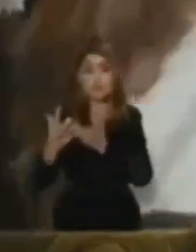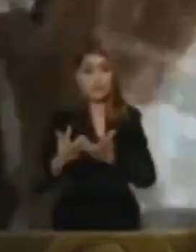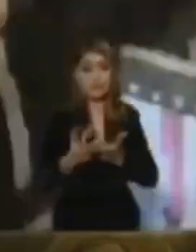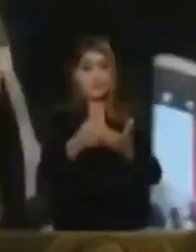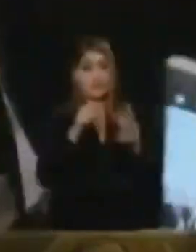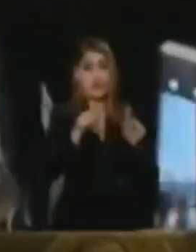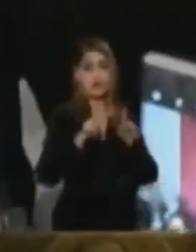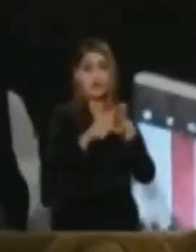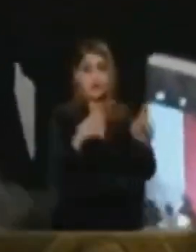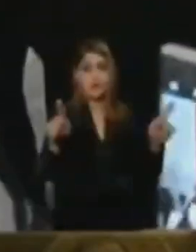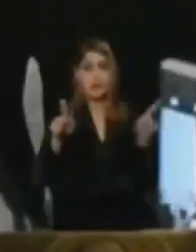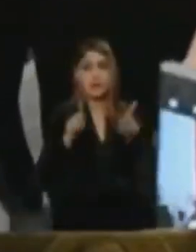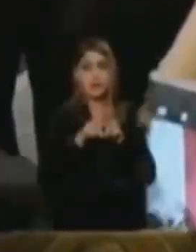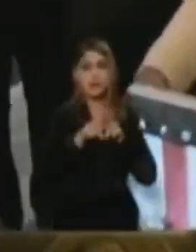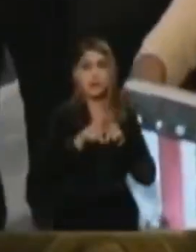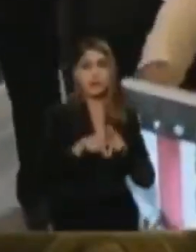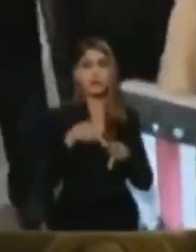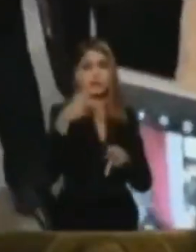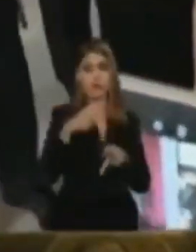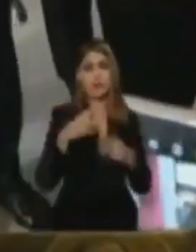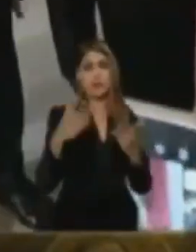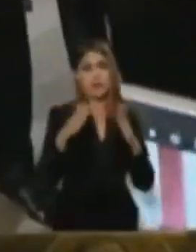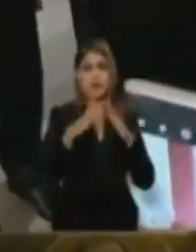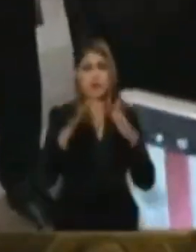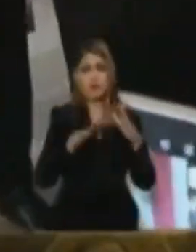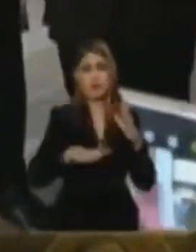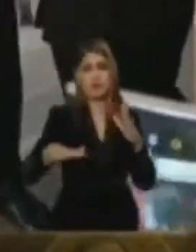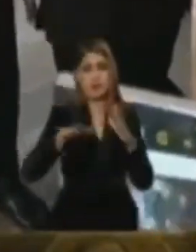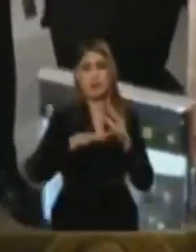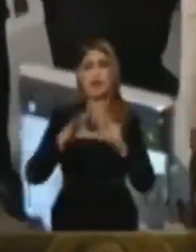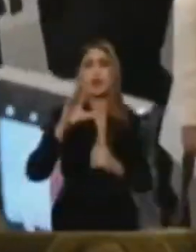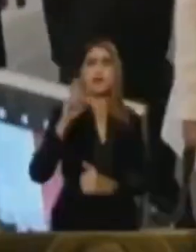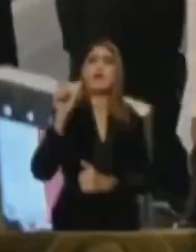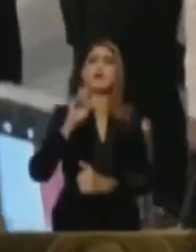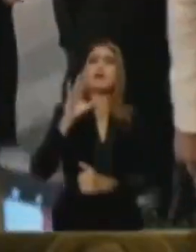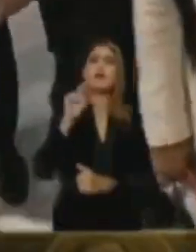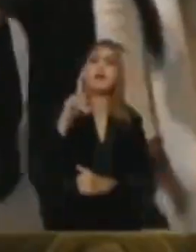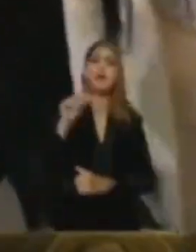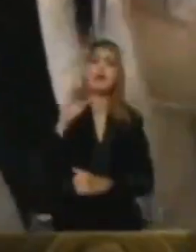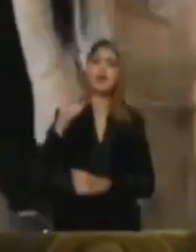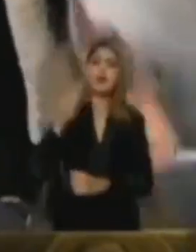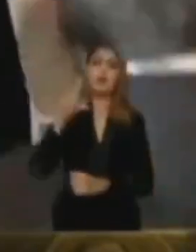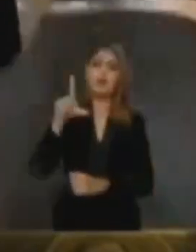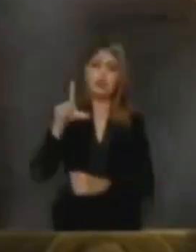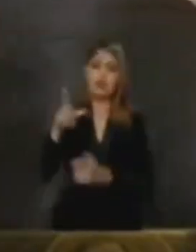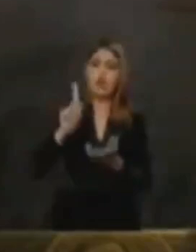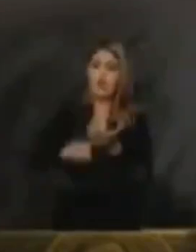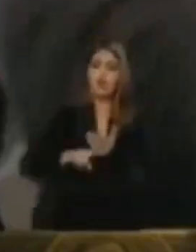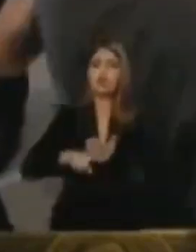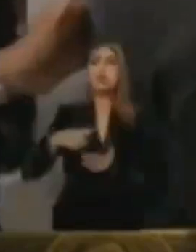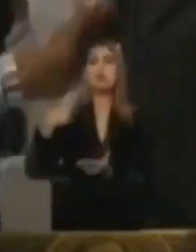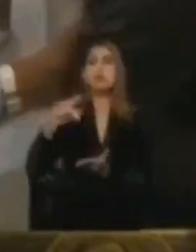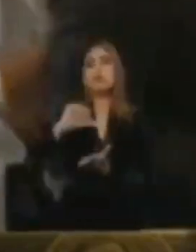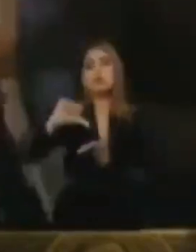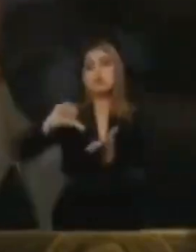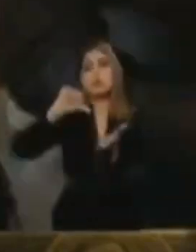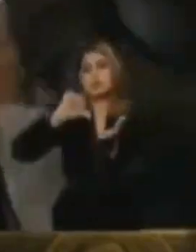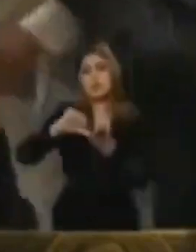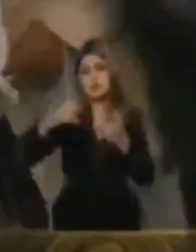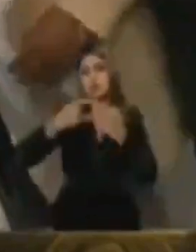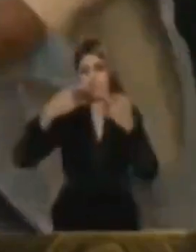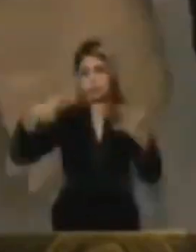central de esta casona de Jicotencat, ubicado en el centro histórico de la Ciudad de México. Durante muchos